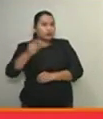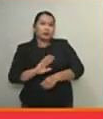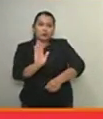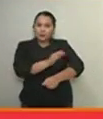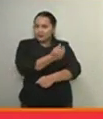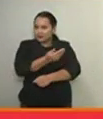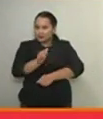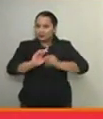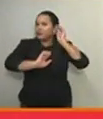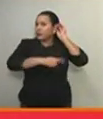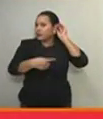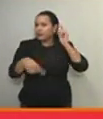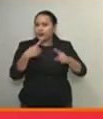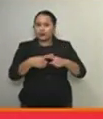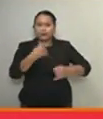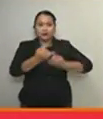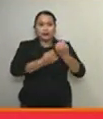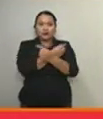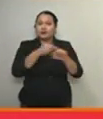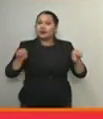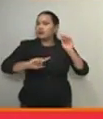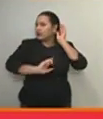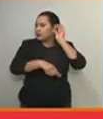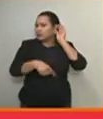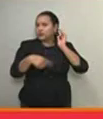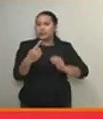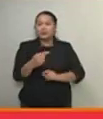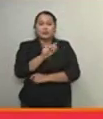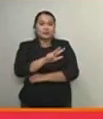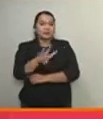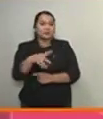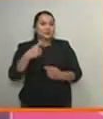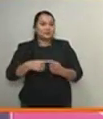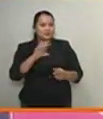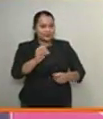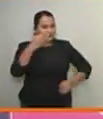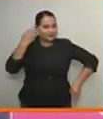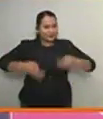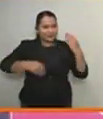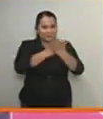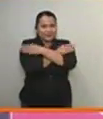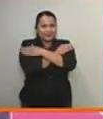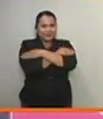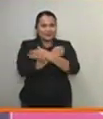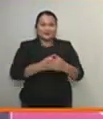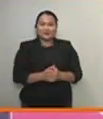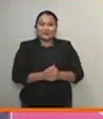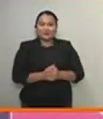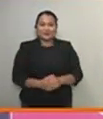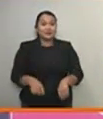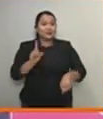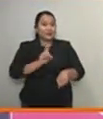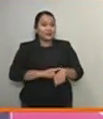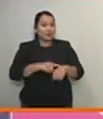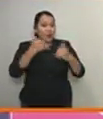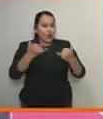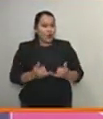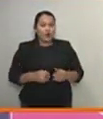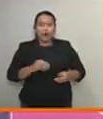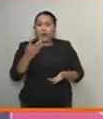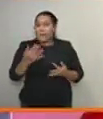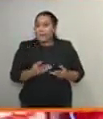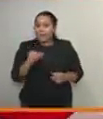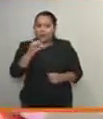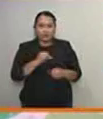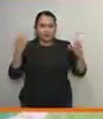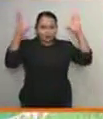música. Para MultiX, jugada gratis. Y para más uno, 34 más 0. Muchas felicidades. Ha llegado el momento más esperado de la noche